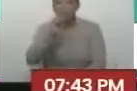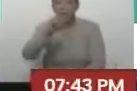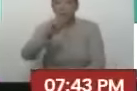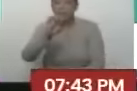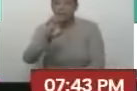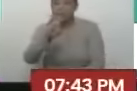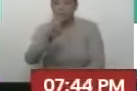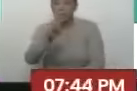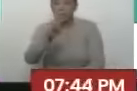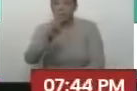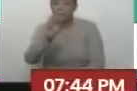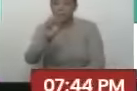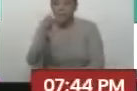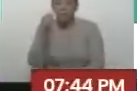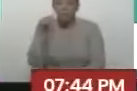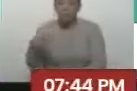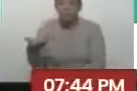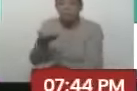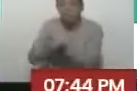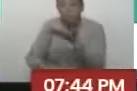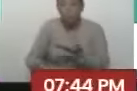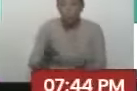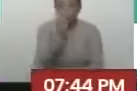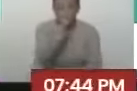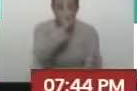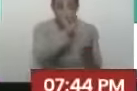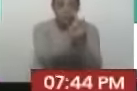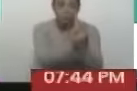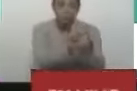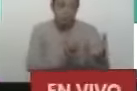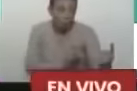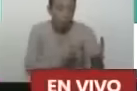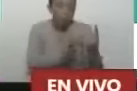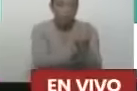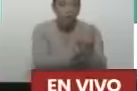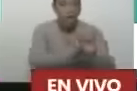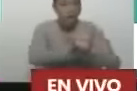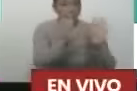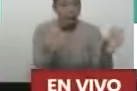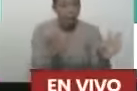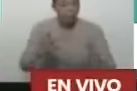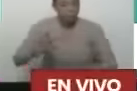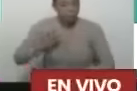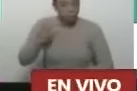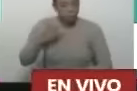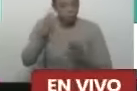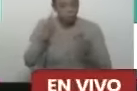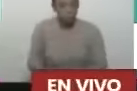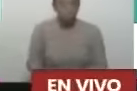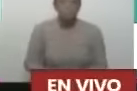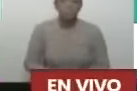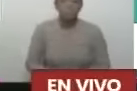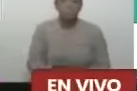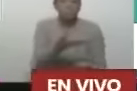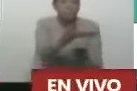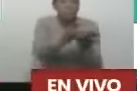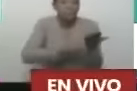diálogo directo Face to Face cara a cara Aquí tengo esta carta ya sellada